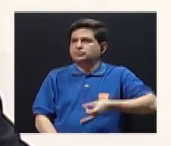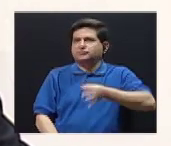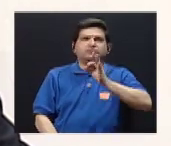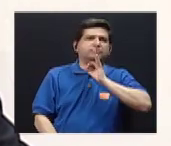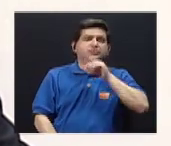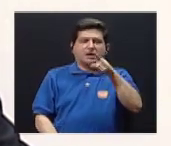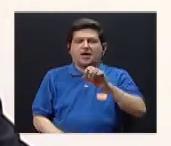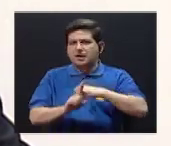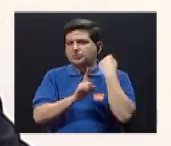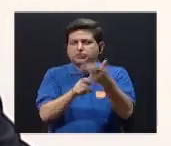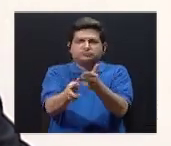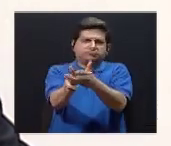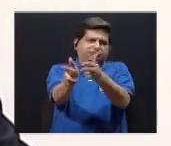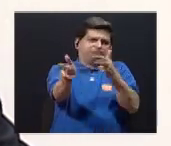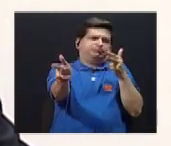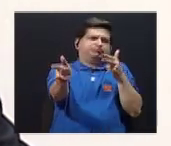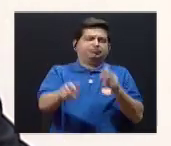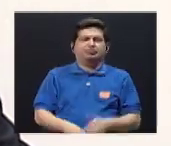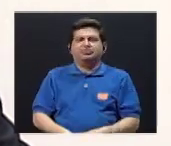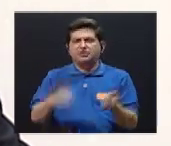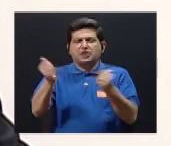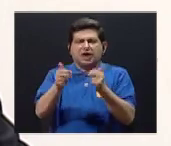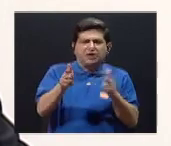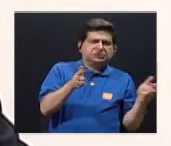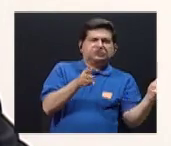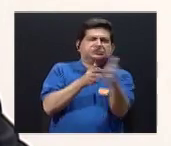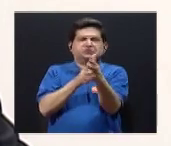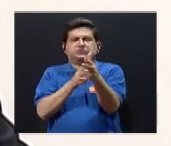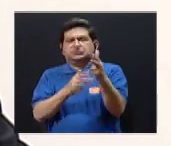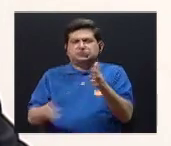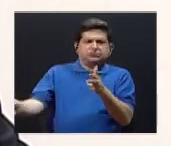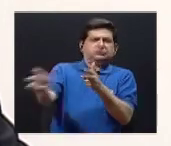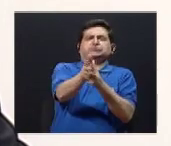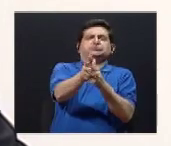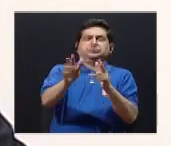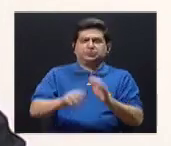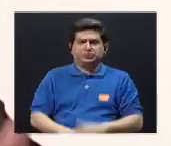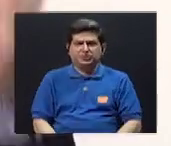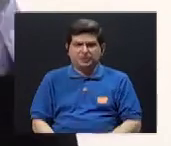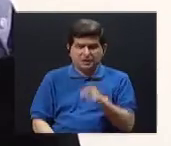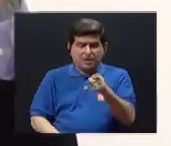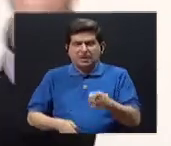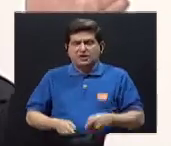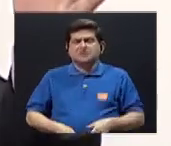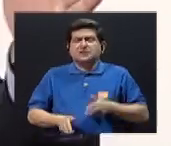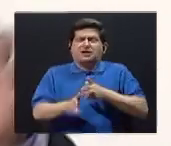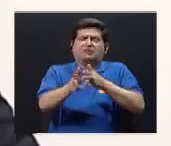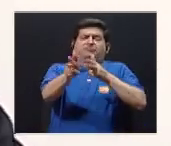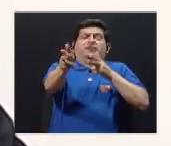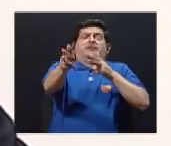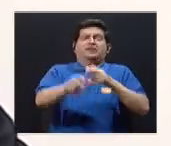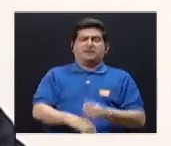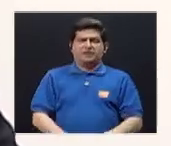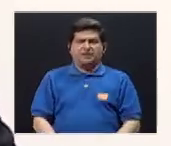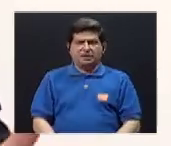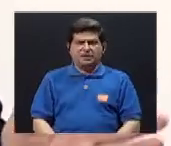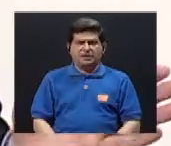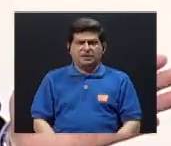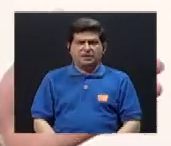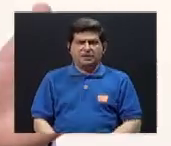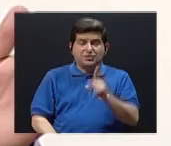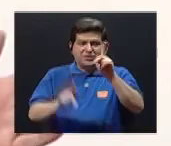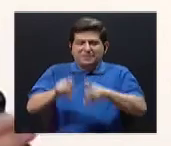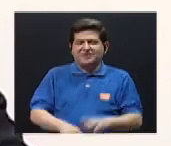Y veníamos frustrados de la presa y de los carros que se nos metían un gran rato en una fila, y